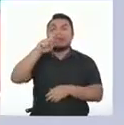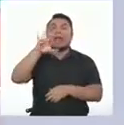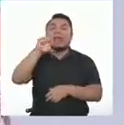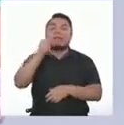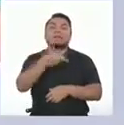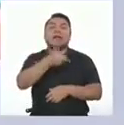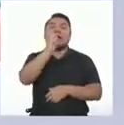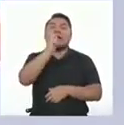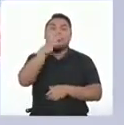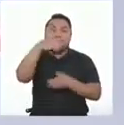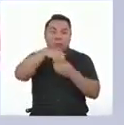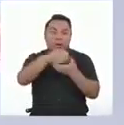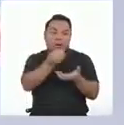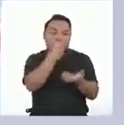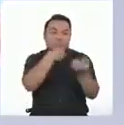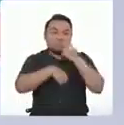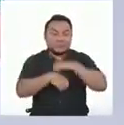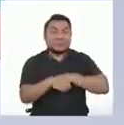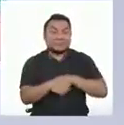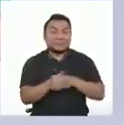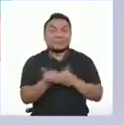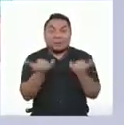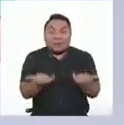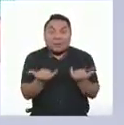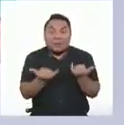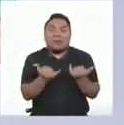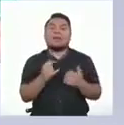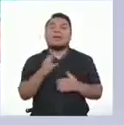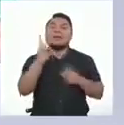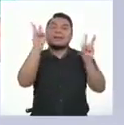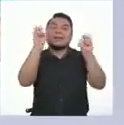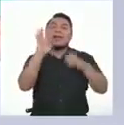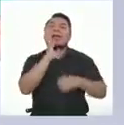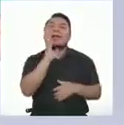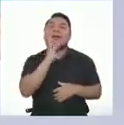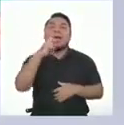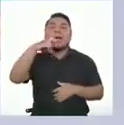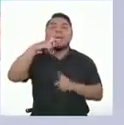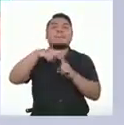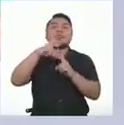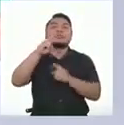agua. El día de hoy hablaremos de las proteínas, que son